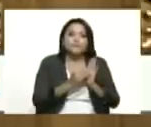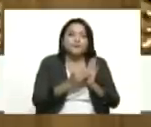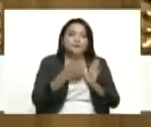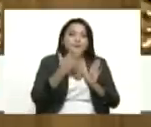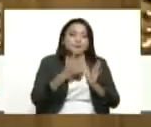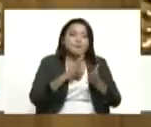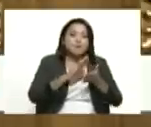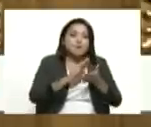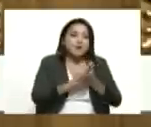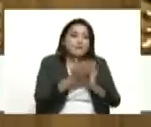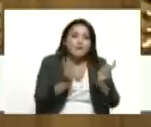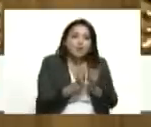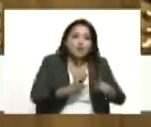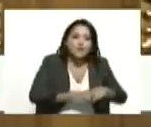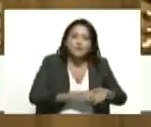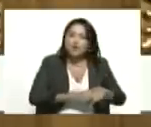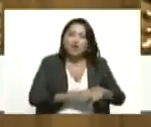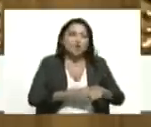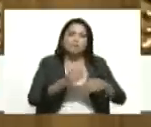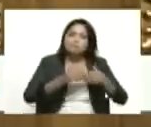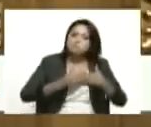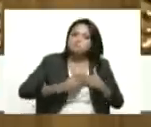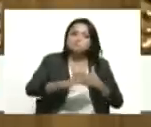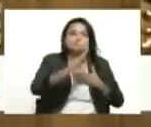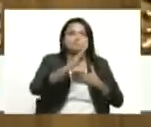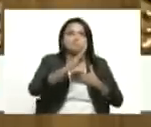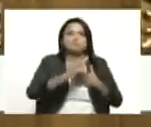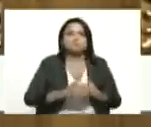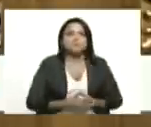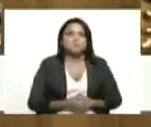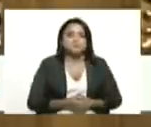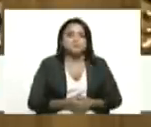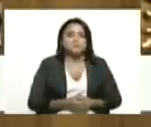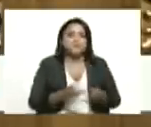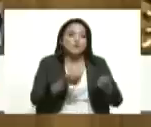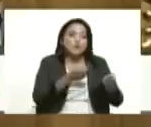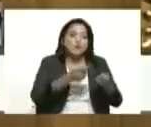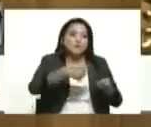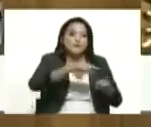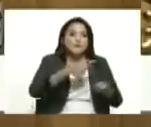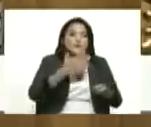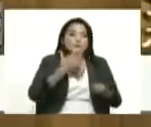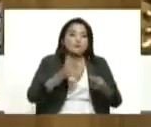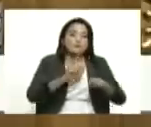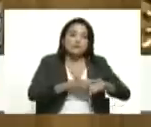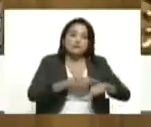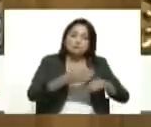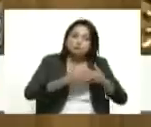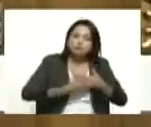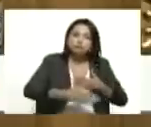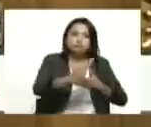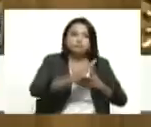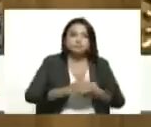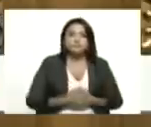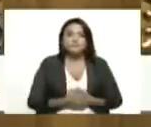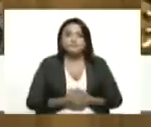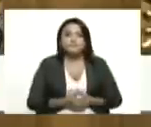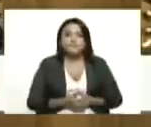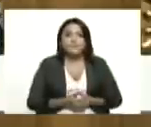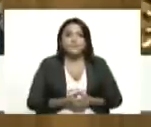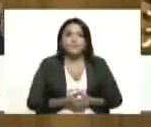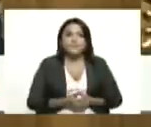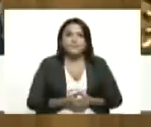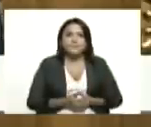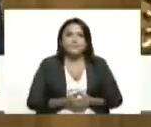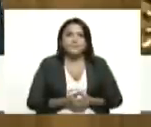imprescriptibilidad, según el cual la acción para la declaratoria de la extinción de dominio es imprescriptible, distinta e independiente de la persecución